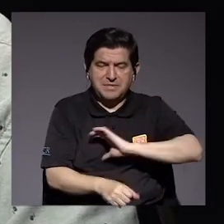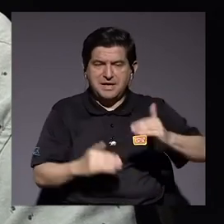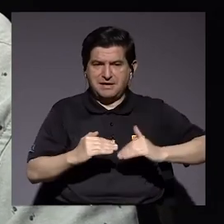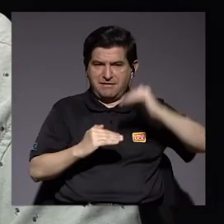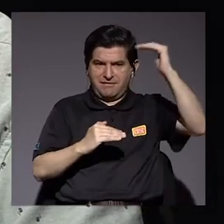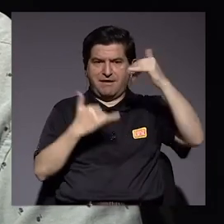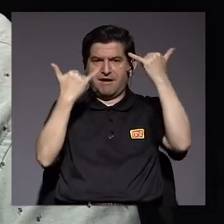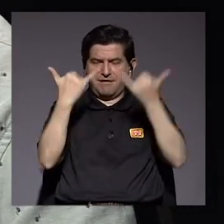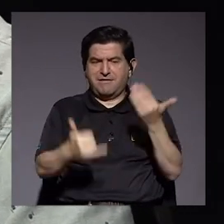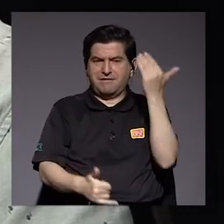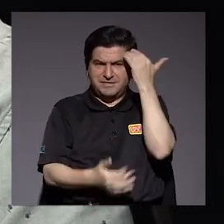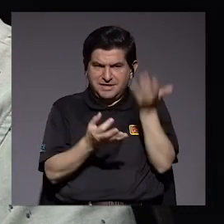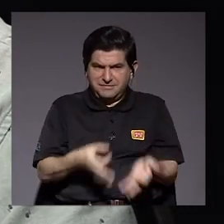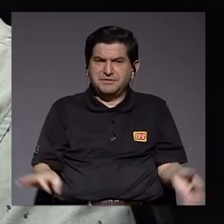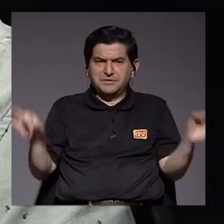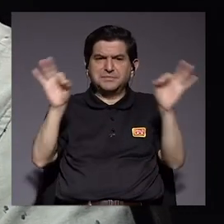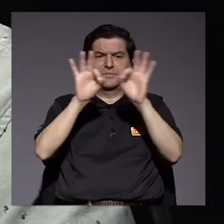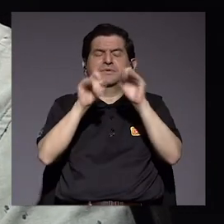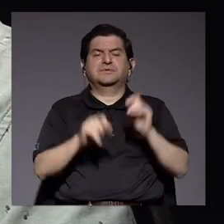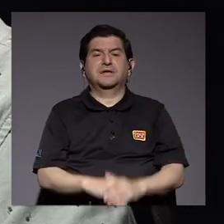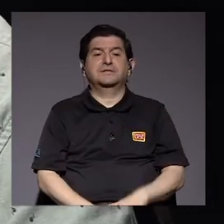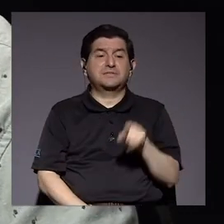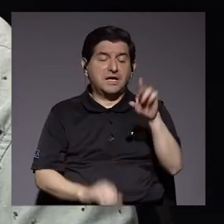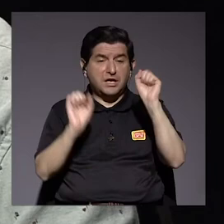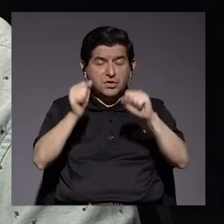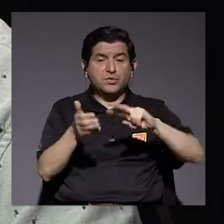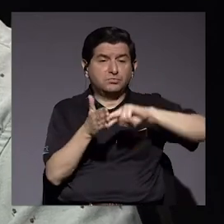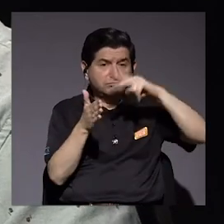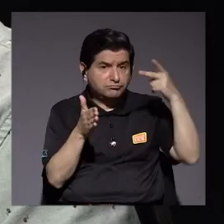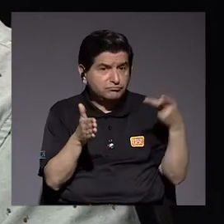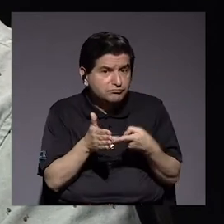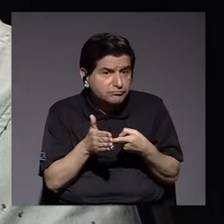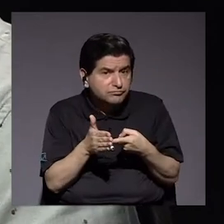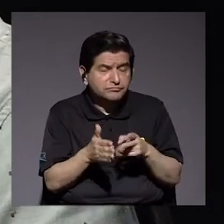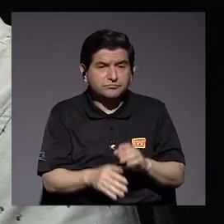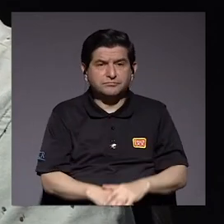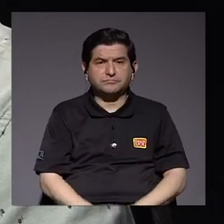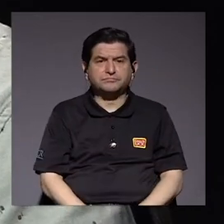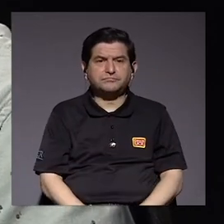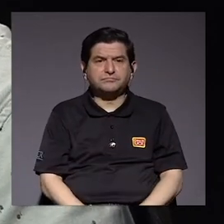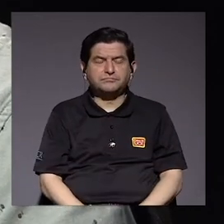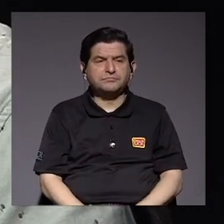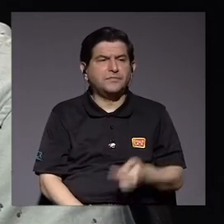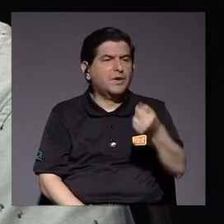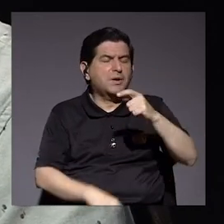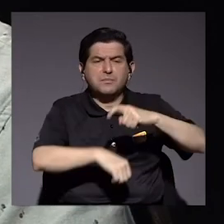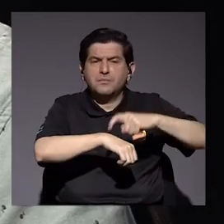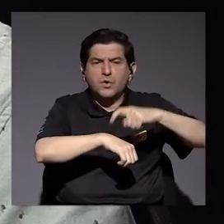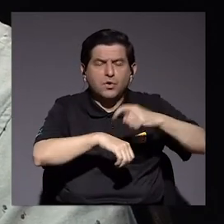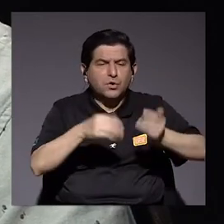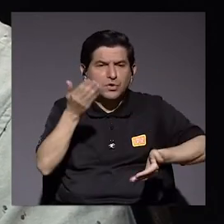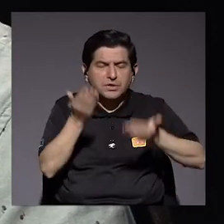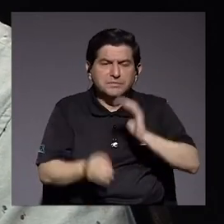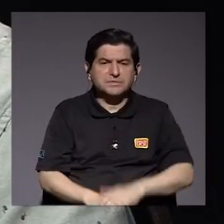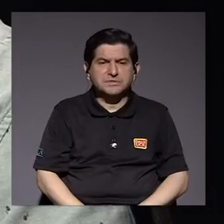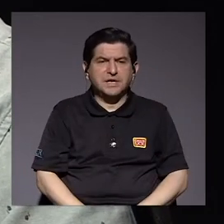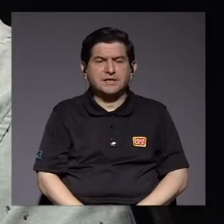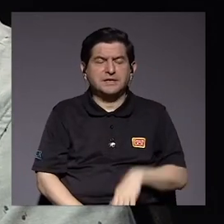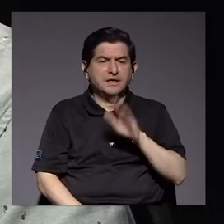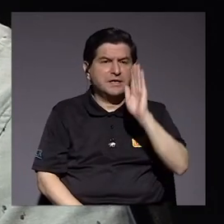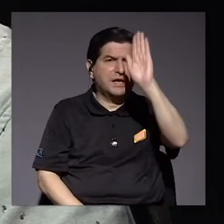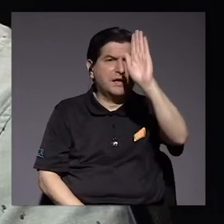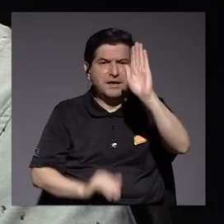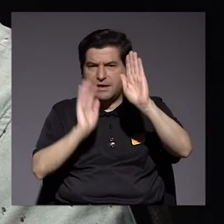alta calidad y ya conocen la importancia de eso. Eso les podría redundar en el corto plazo, en su esquema de